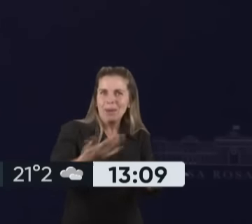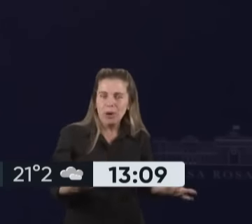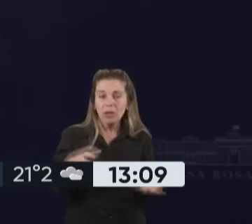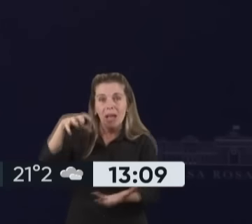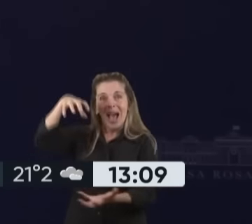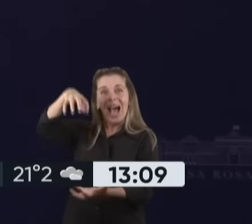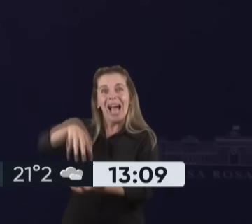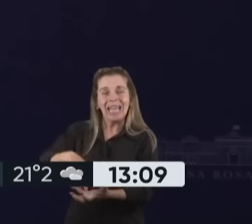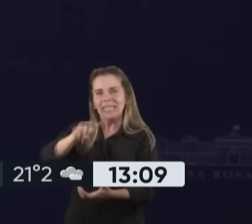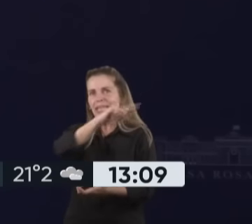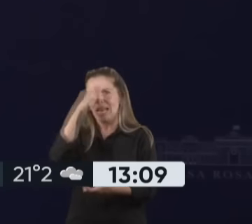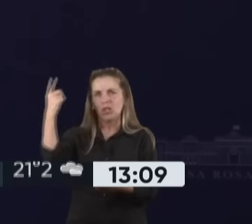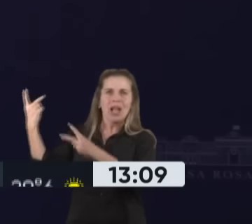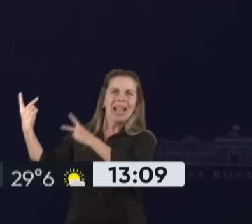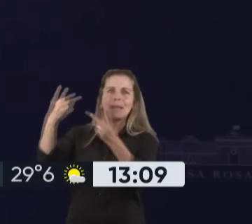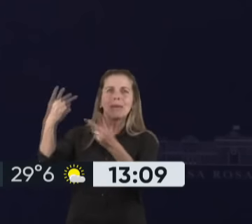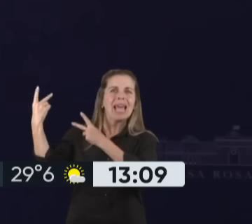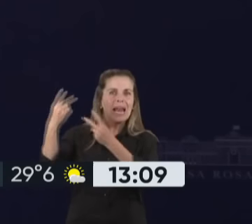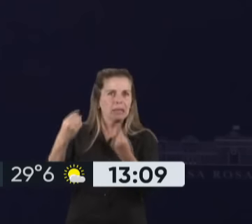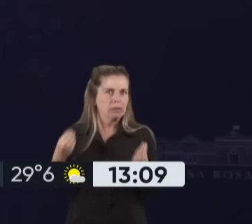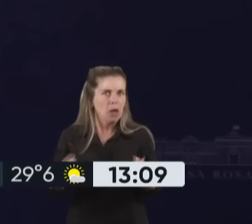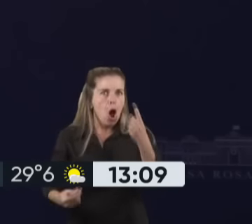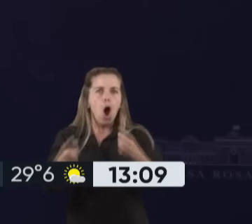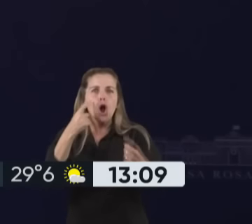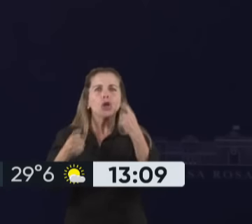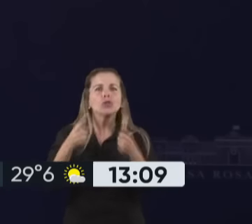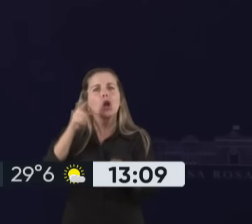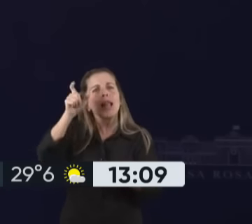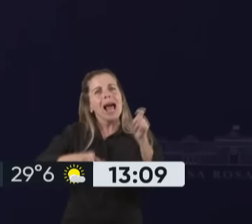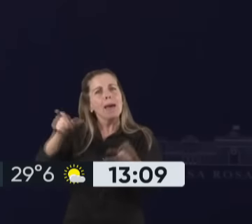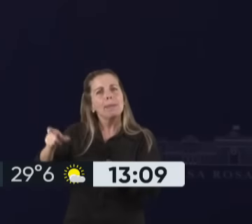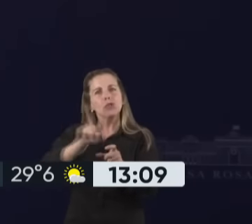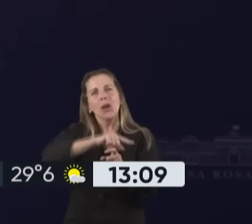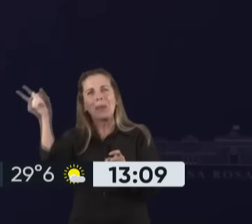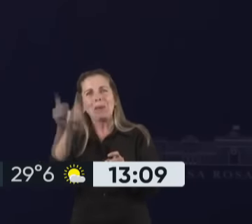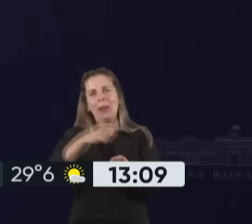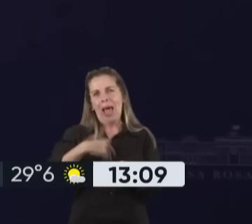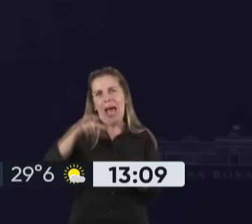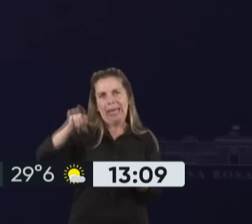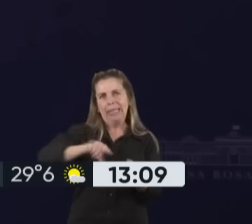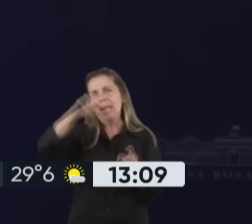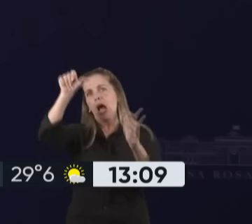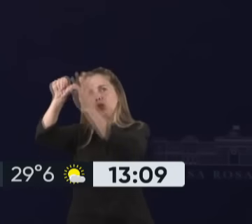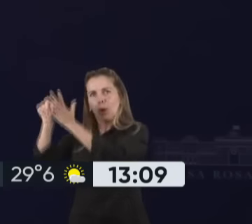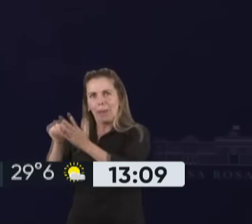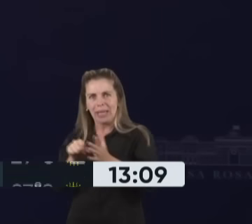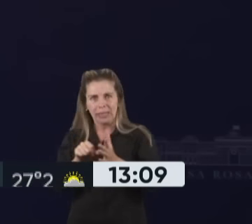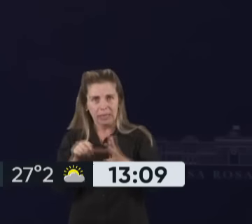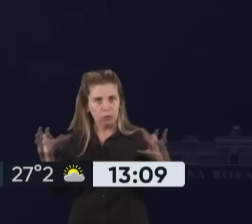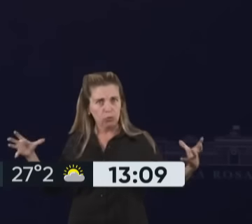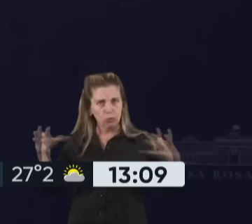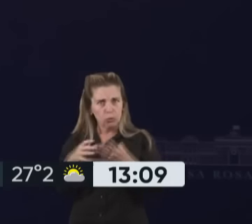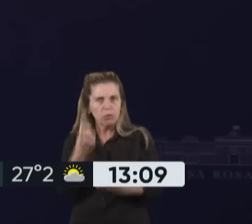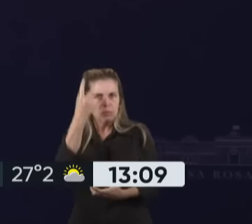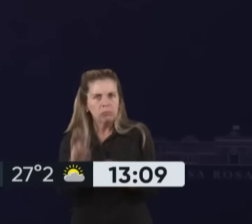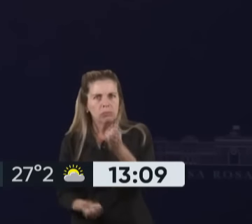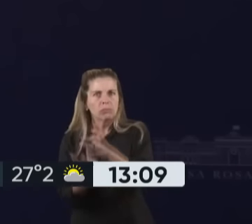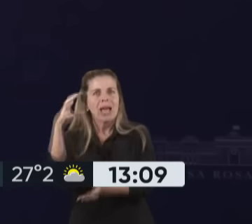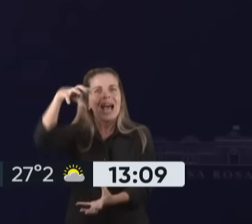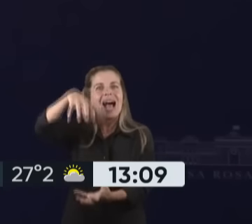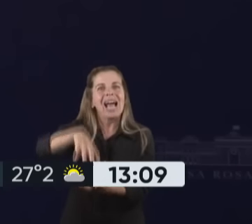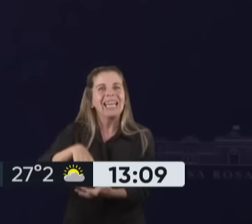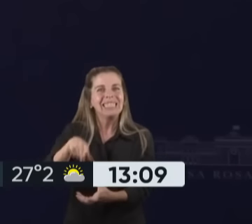Nacional de Migraciones para unificar el control migratorio y la seguridad interior en una sola estructura operativa. Se trata de una agencia con poder